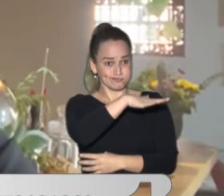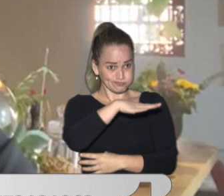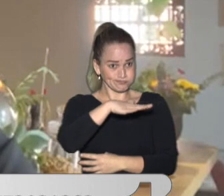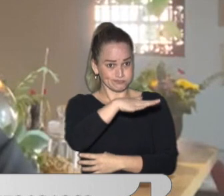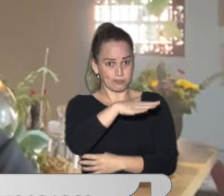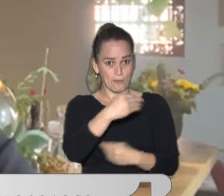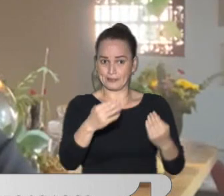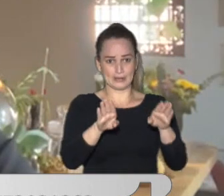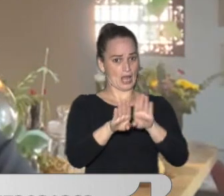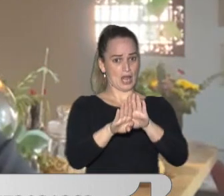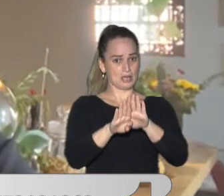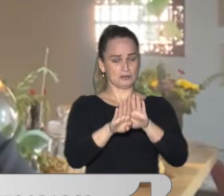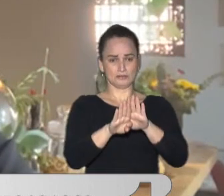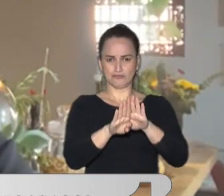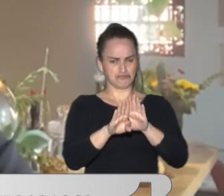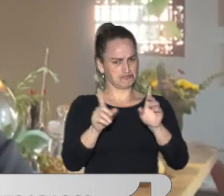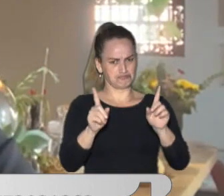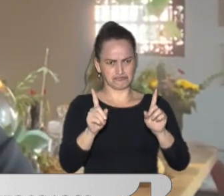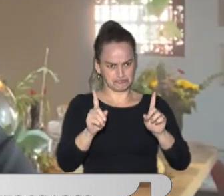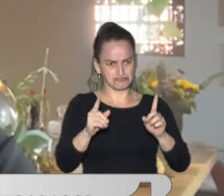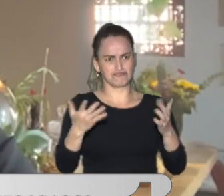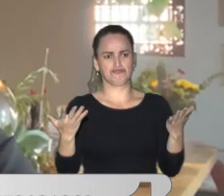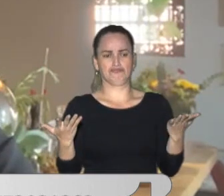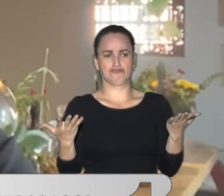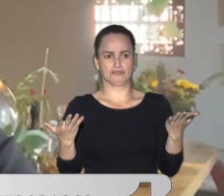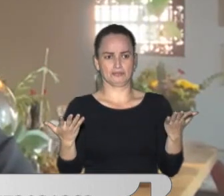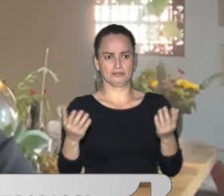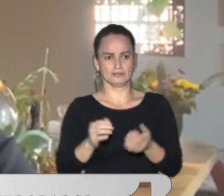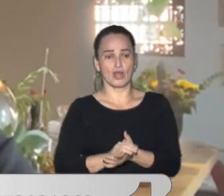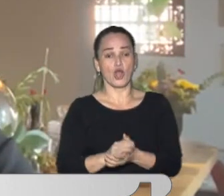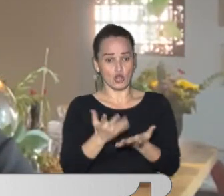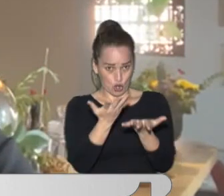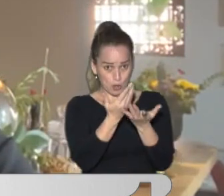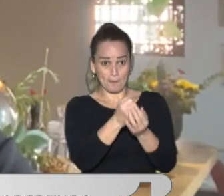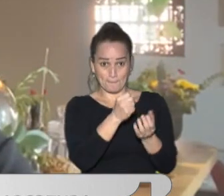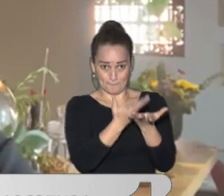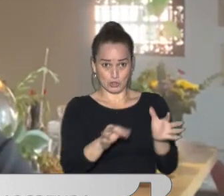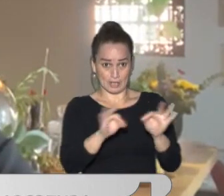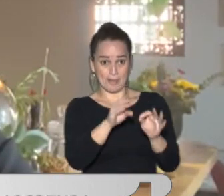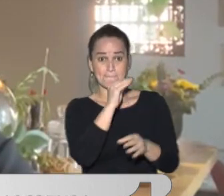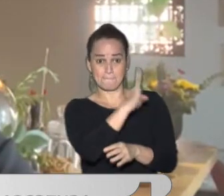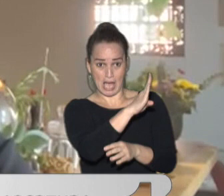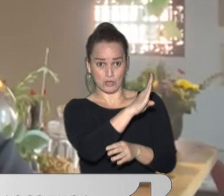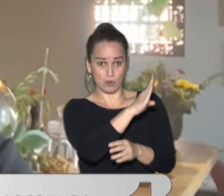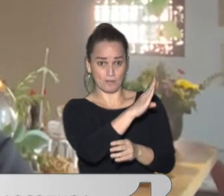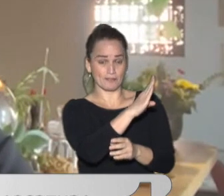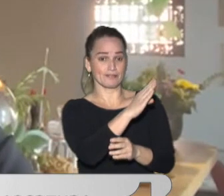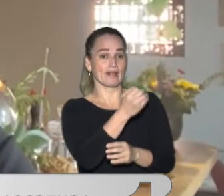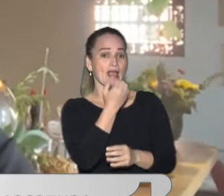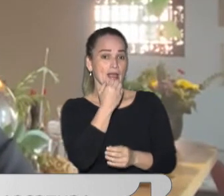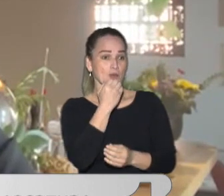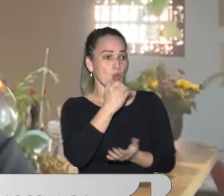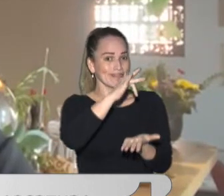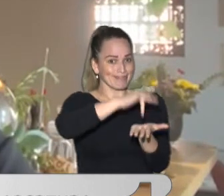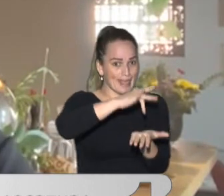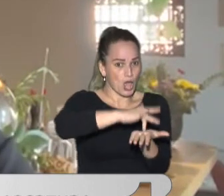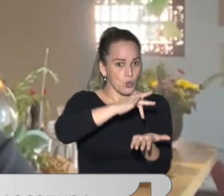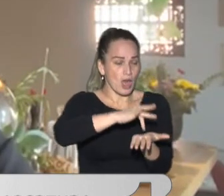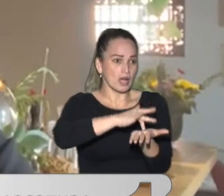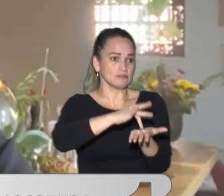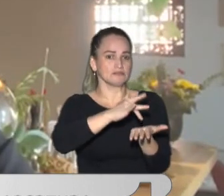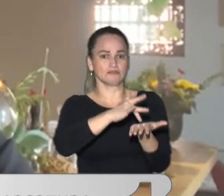no cierren la posibilidad de ablandar los créditos que ya se tienen con ellos, ya que nos